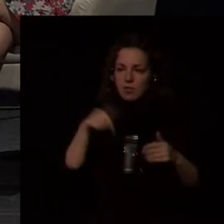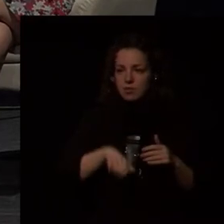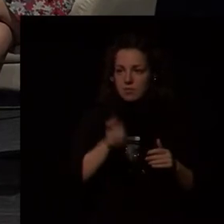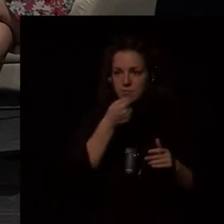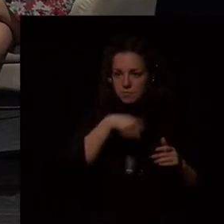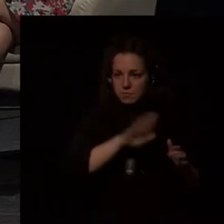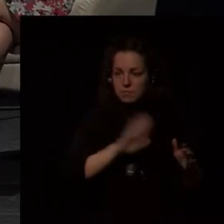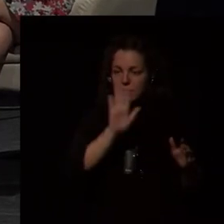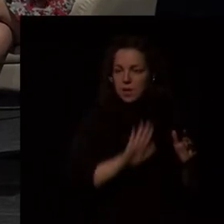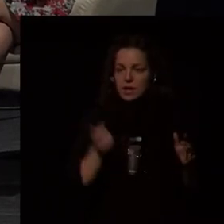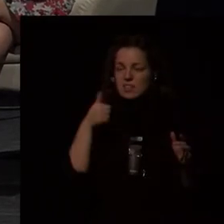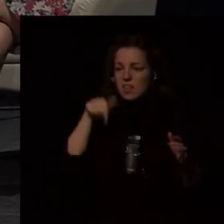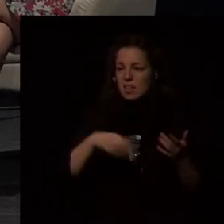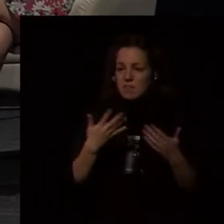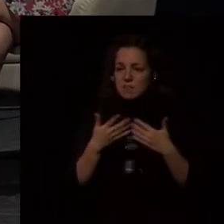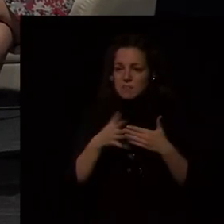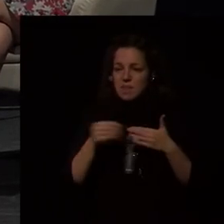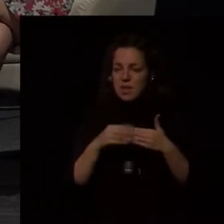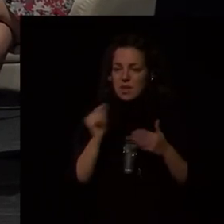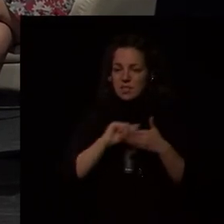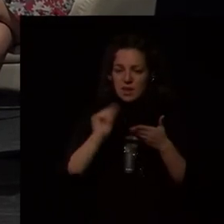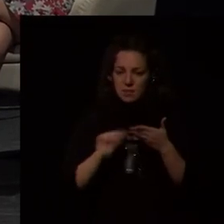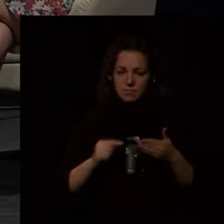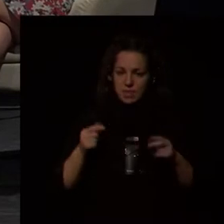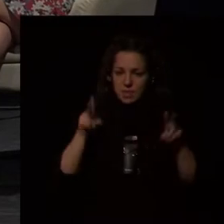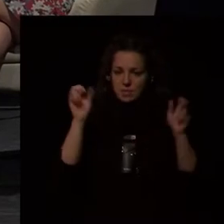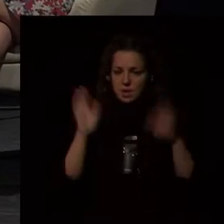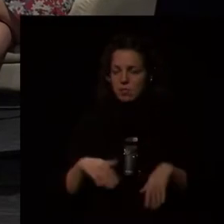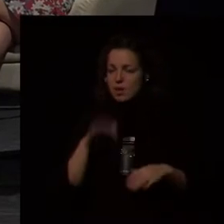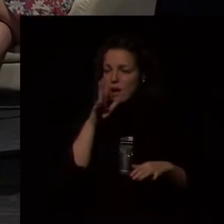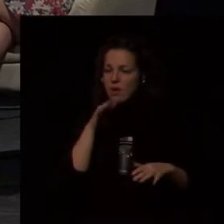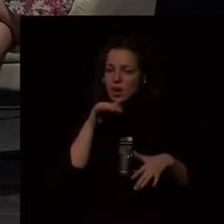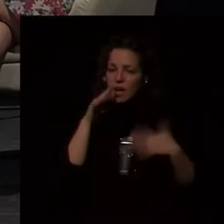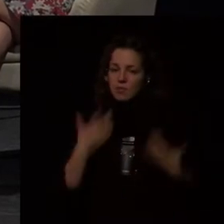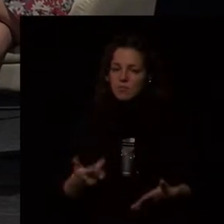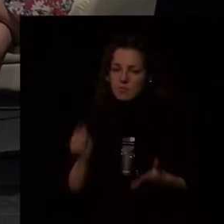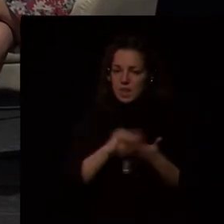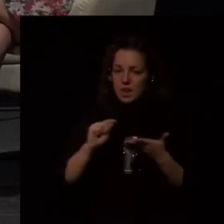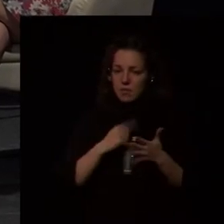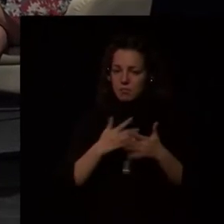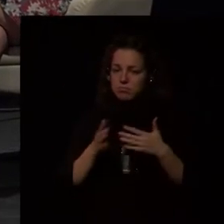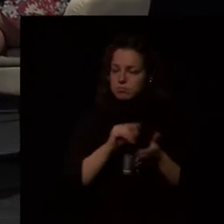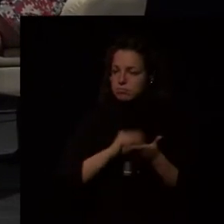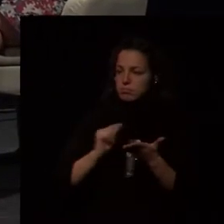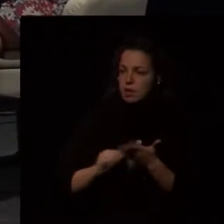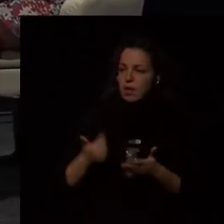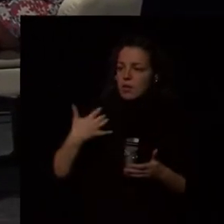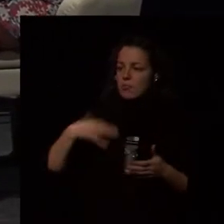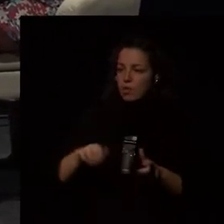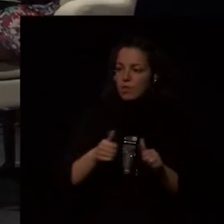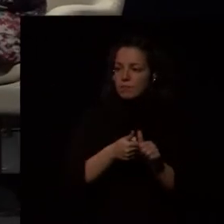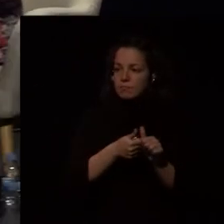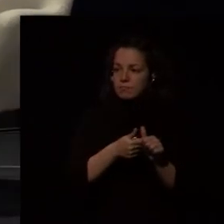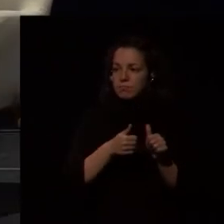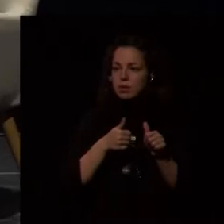no teníamos material escrito sobre ese tema. Ahora actualmente está escribiendo un libro y podéis seguirlo también a través